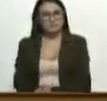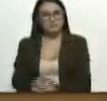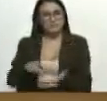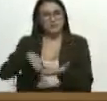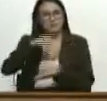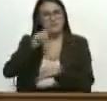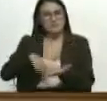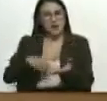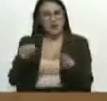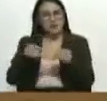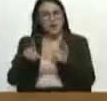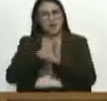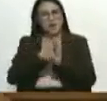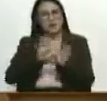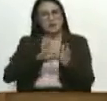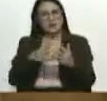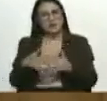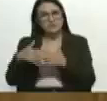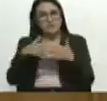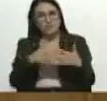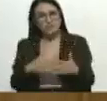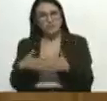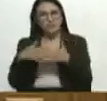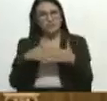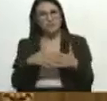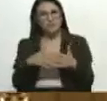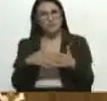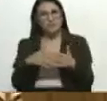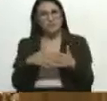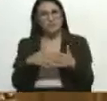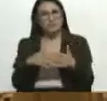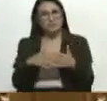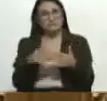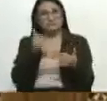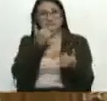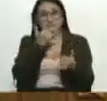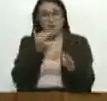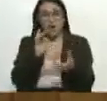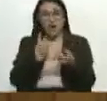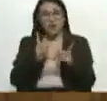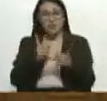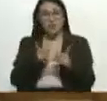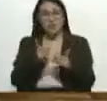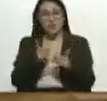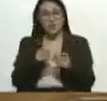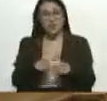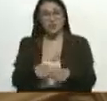firmada de acuerdo con las leyes norteamericanas por haber cometido presuntamente algunos delitos.